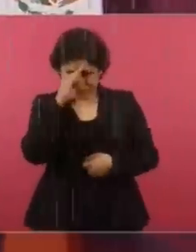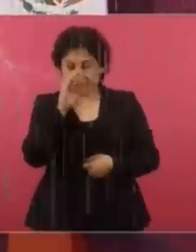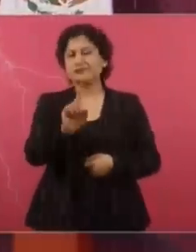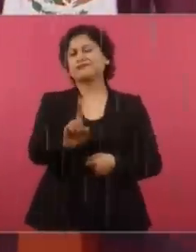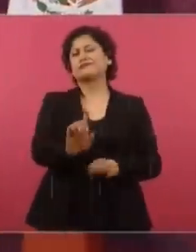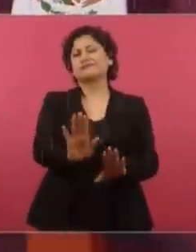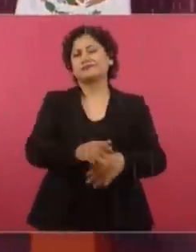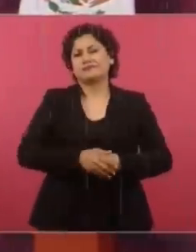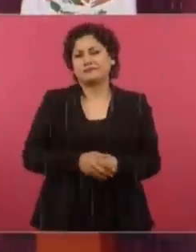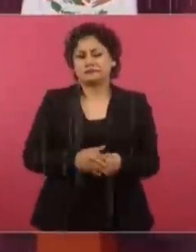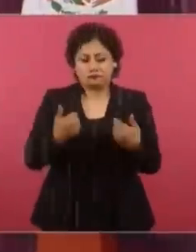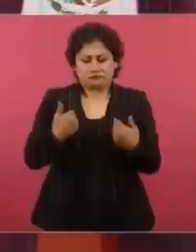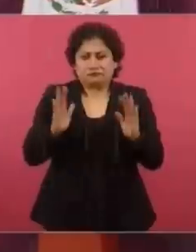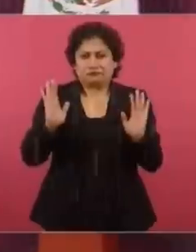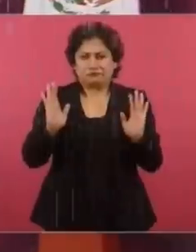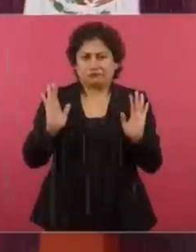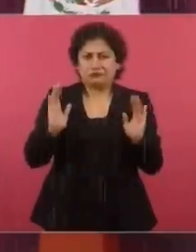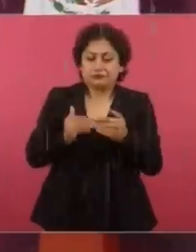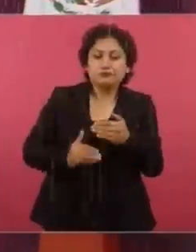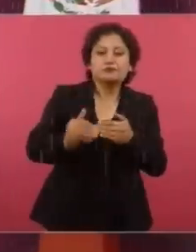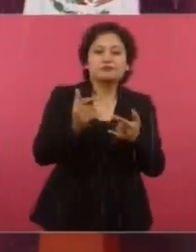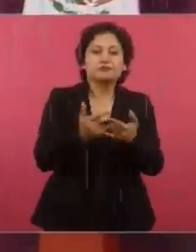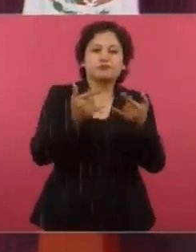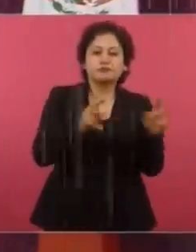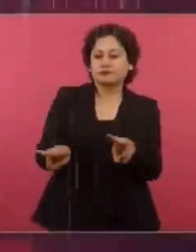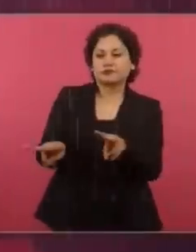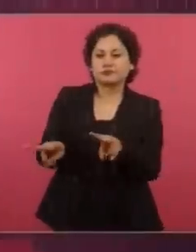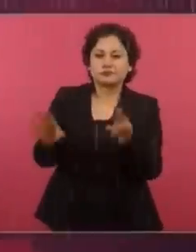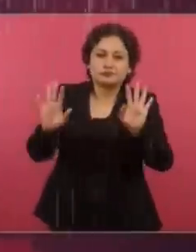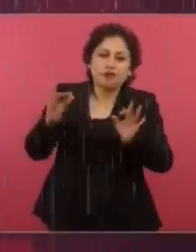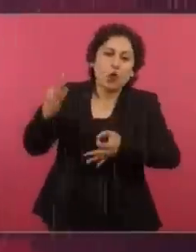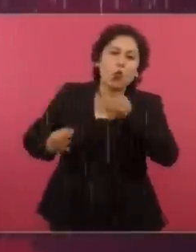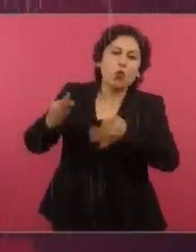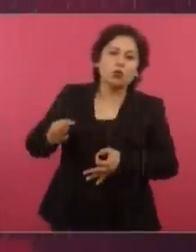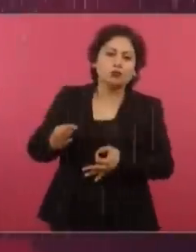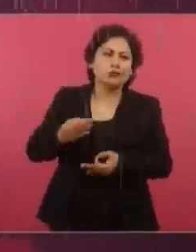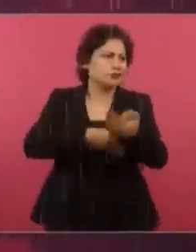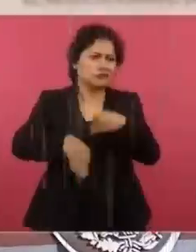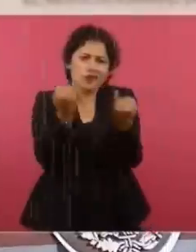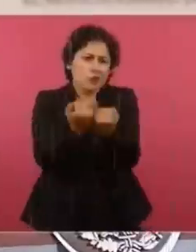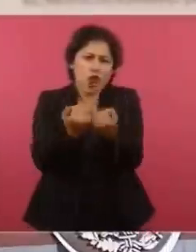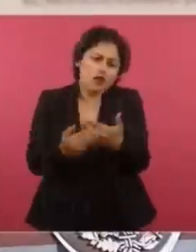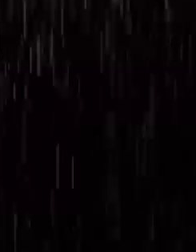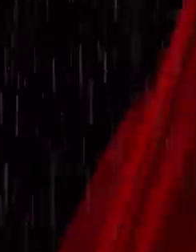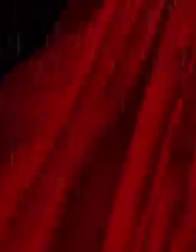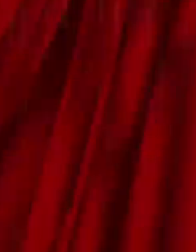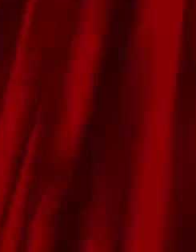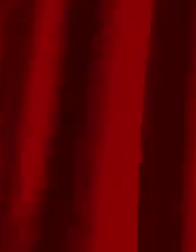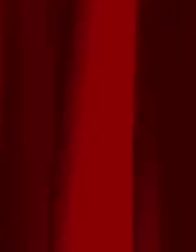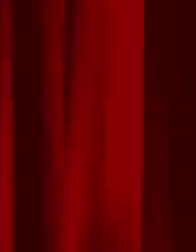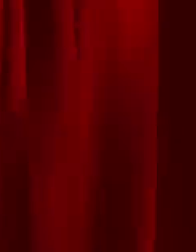la historia lo jugará como a todos no jugará la historia